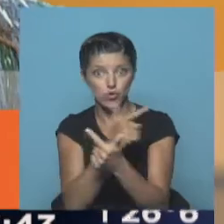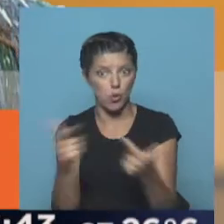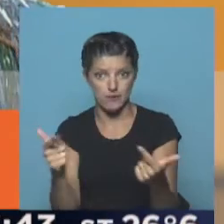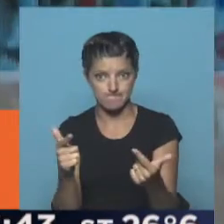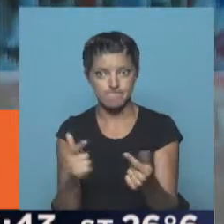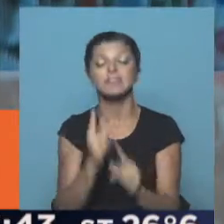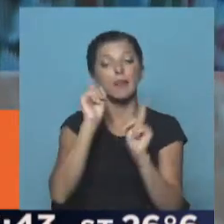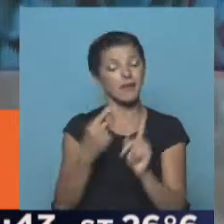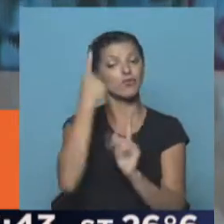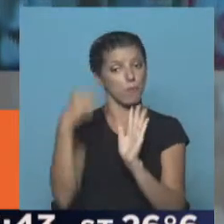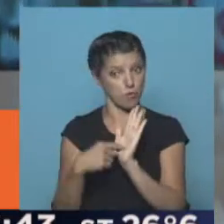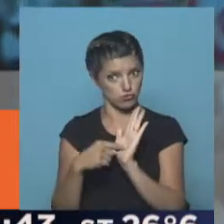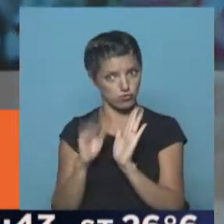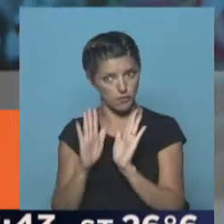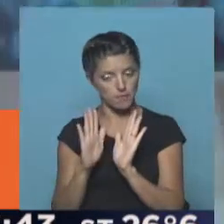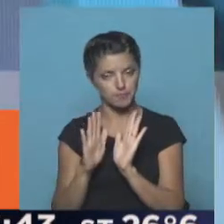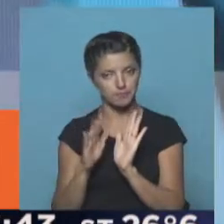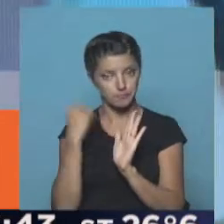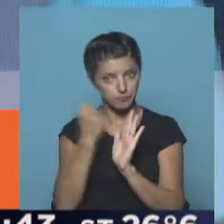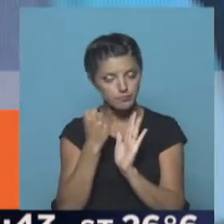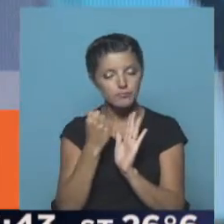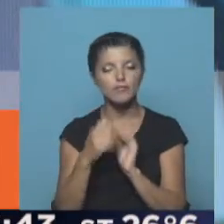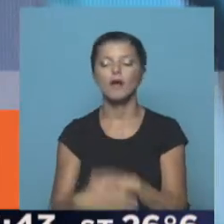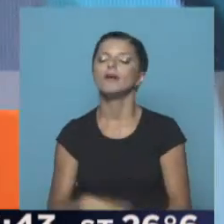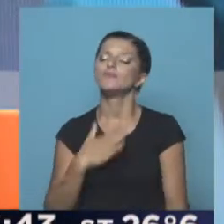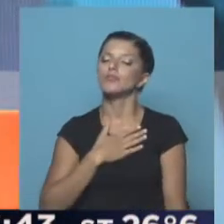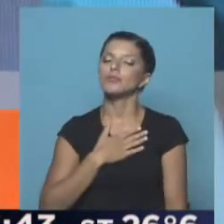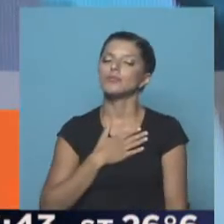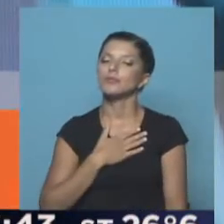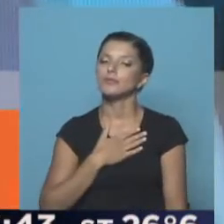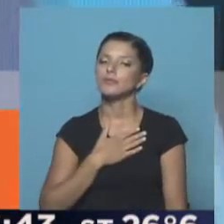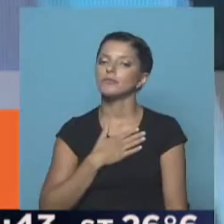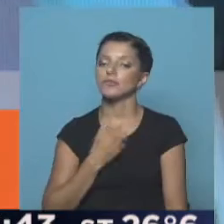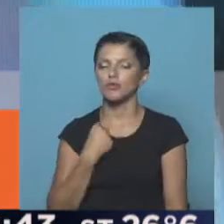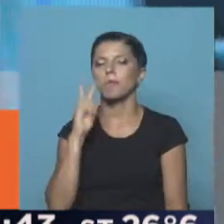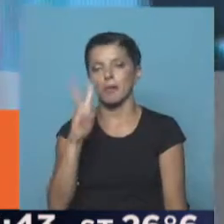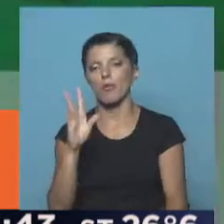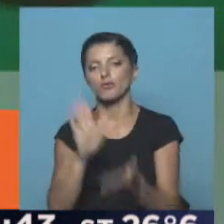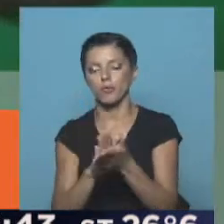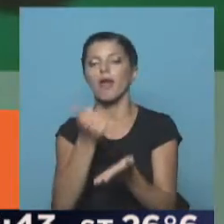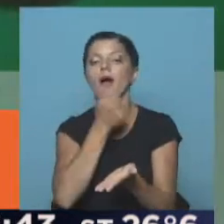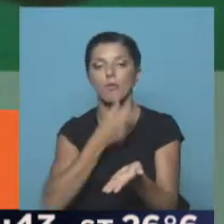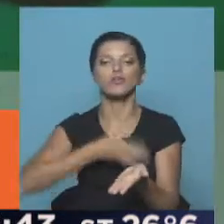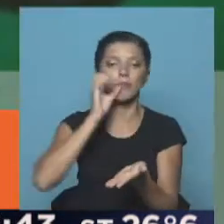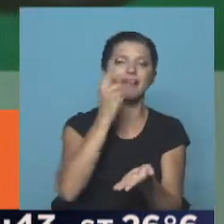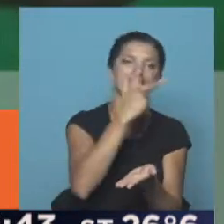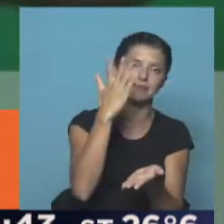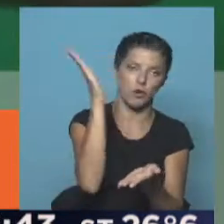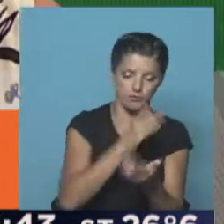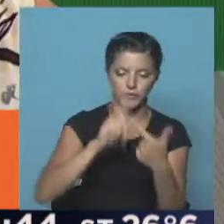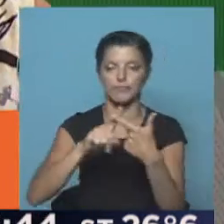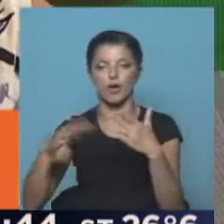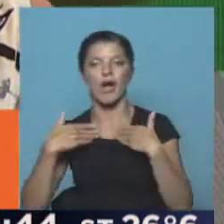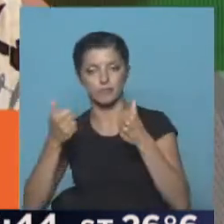dato, más allá de que cuando uno ve, por ejemplo, la provisión de agua potable, 35%, la atención